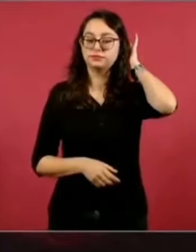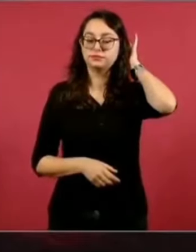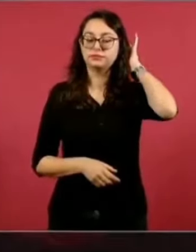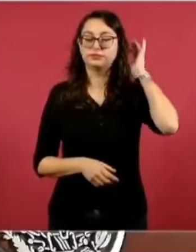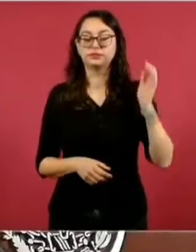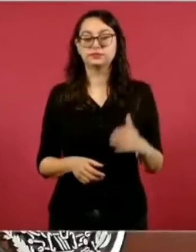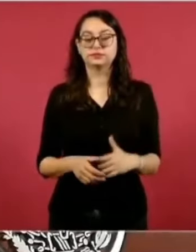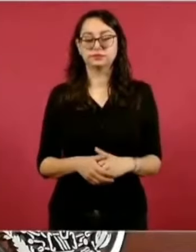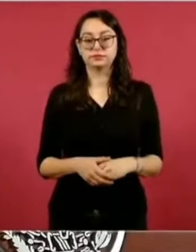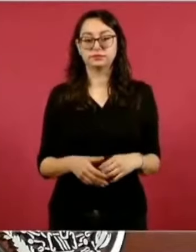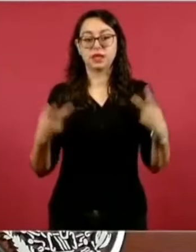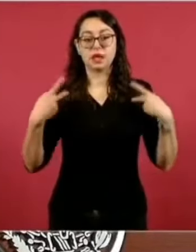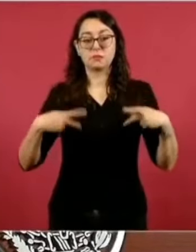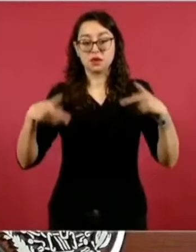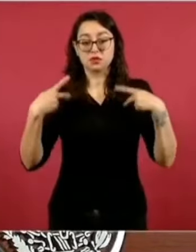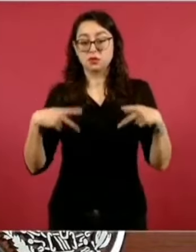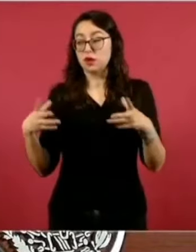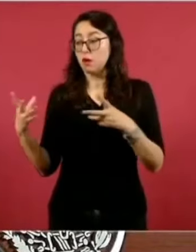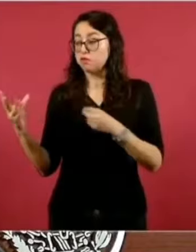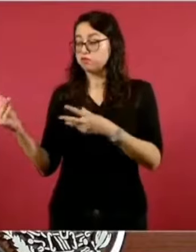muchos escuchan o ven